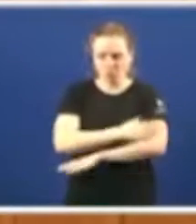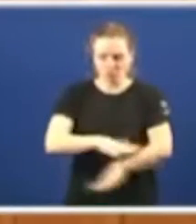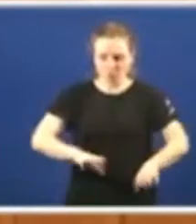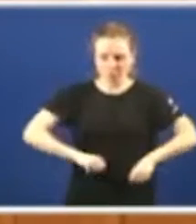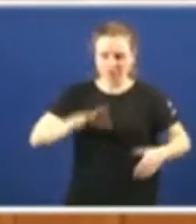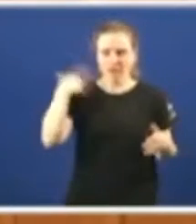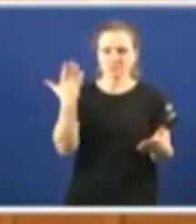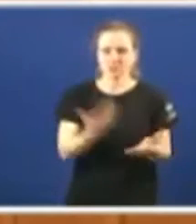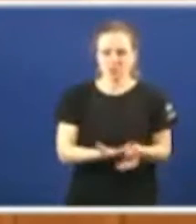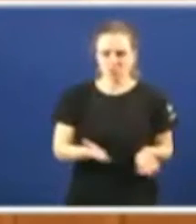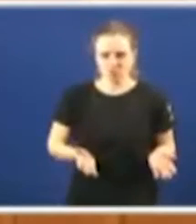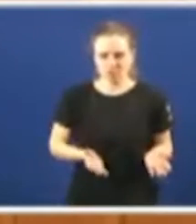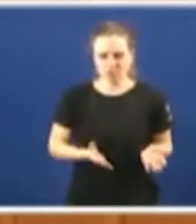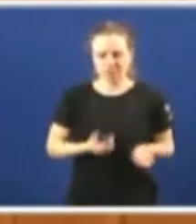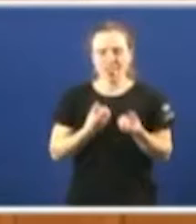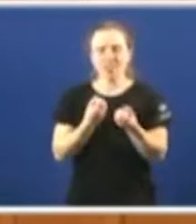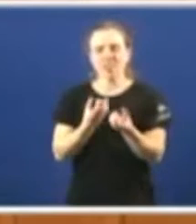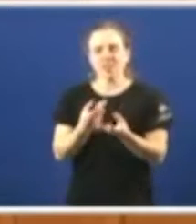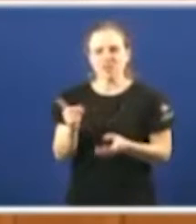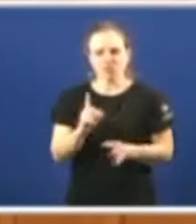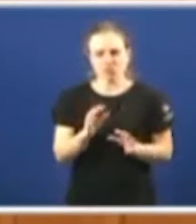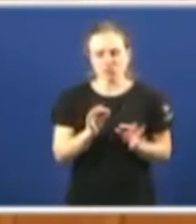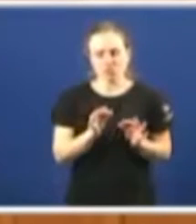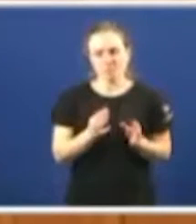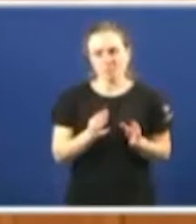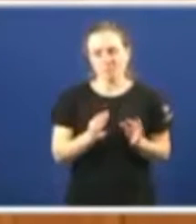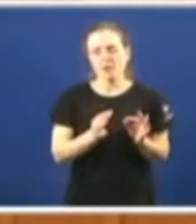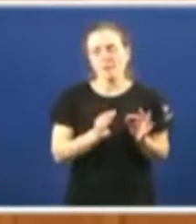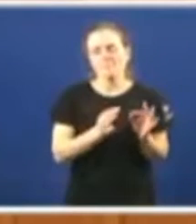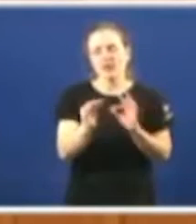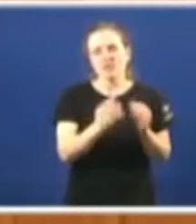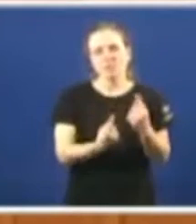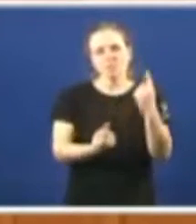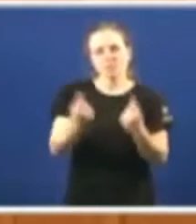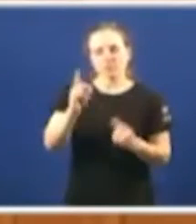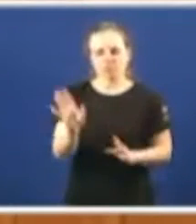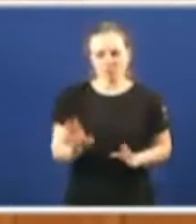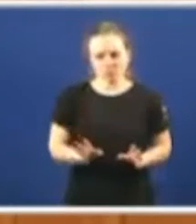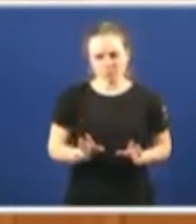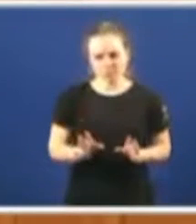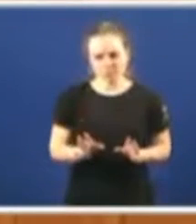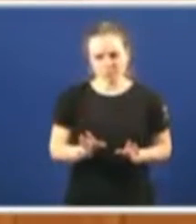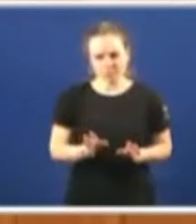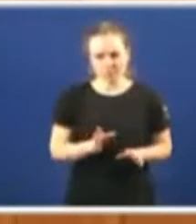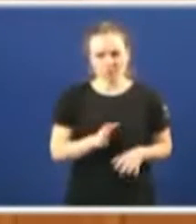evitar máis alá dos datos, senón medidas puntuais. E como decía, obviamente creemos que vamos